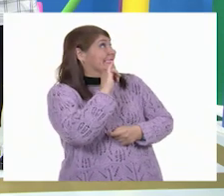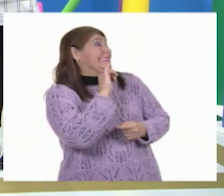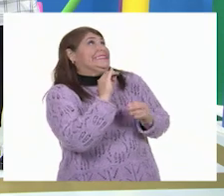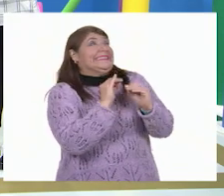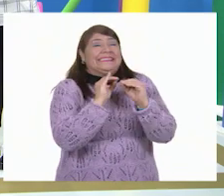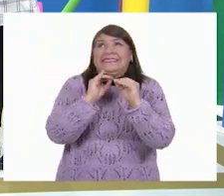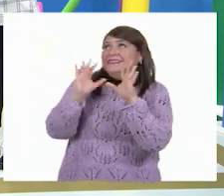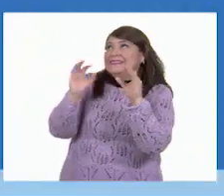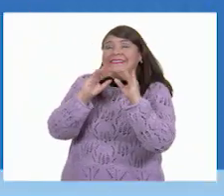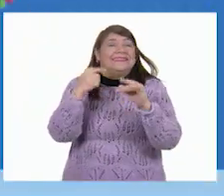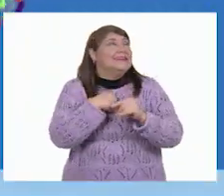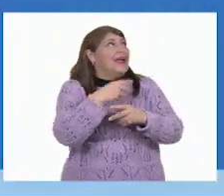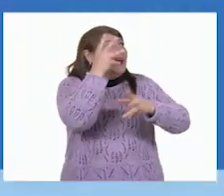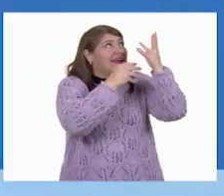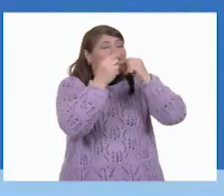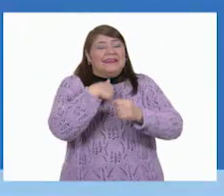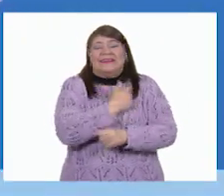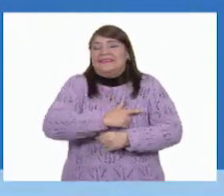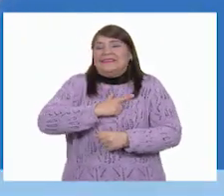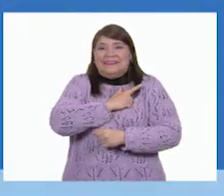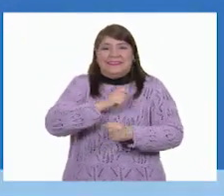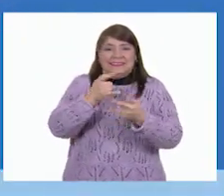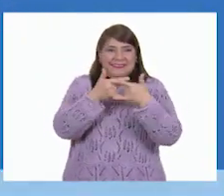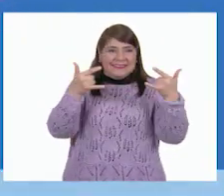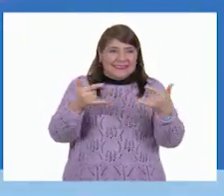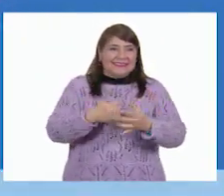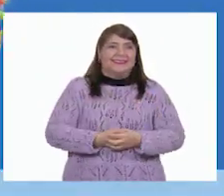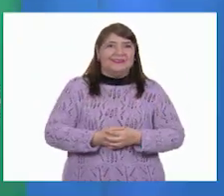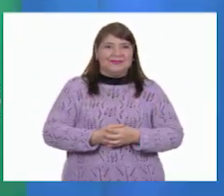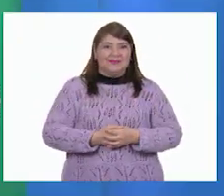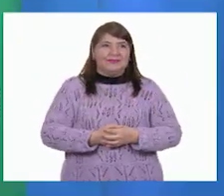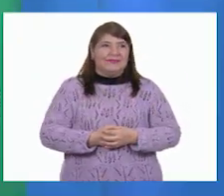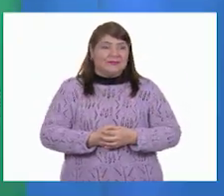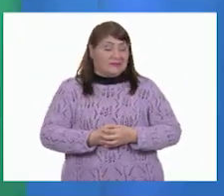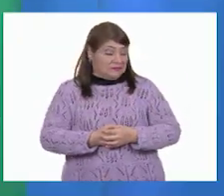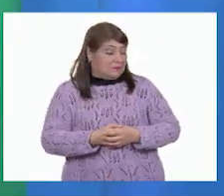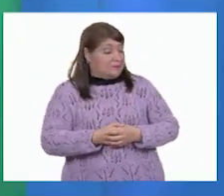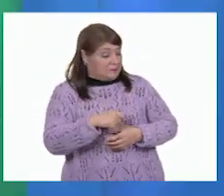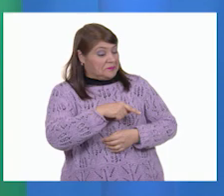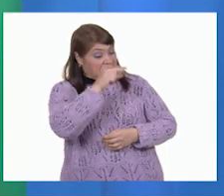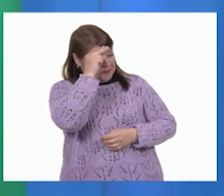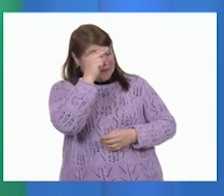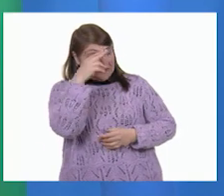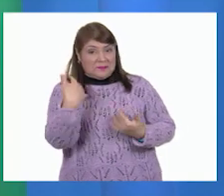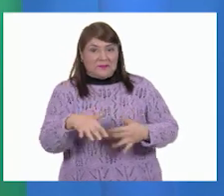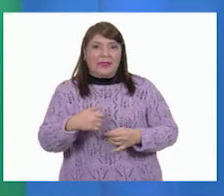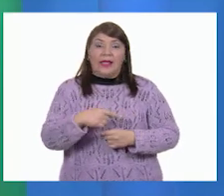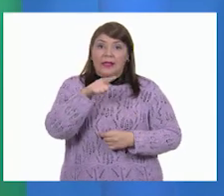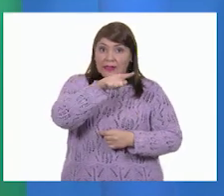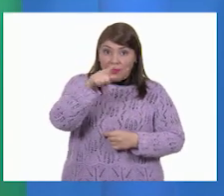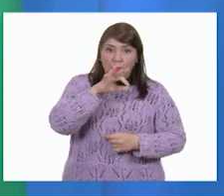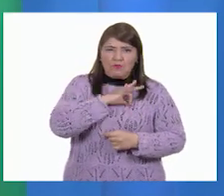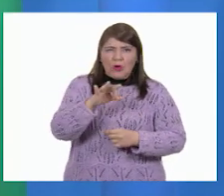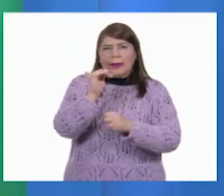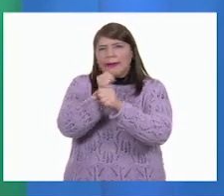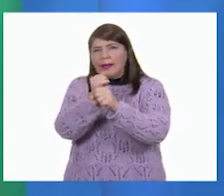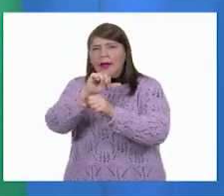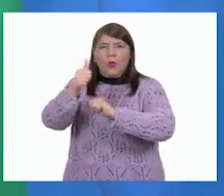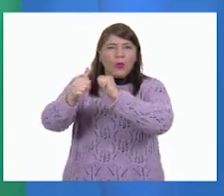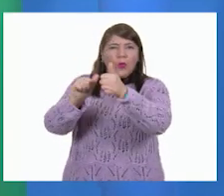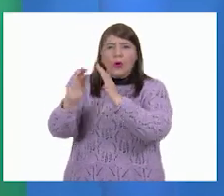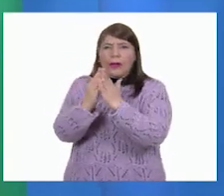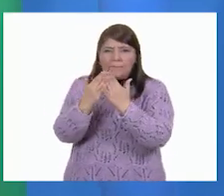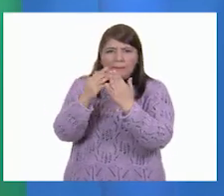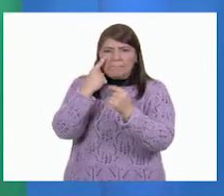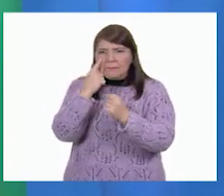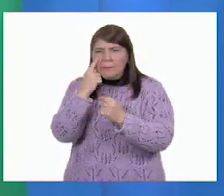me encanta aprender de la historia. ¡Qué aplicado! Si te es posible, consulta otros libros